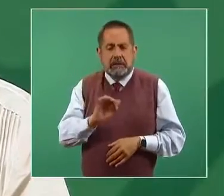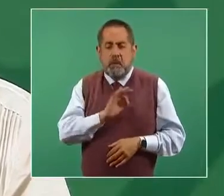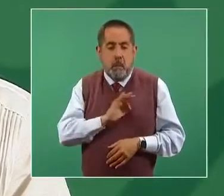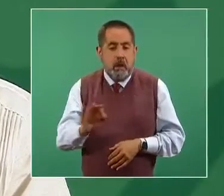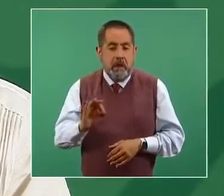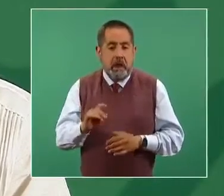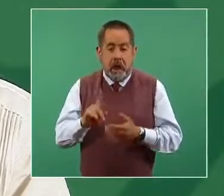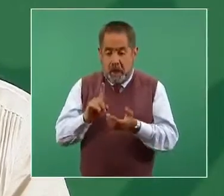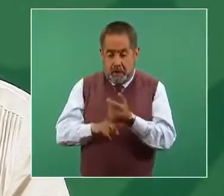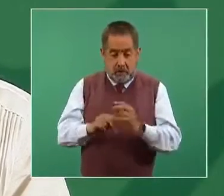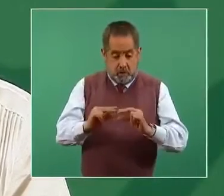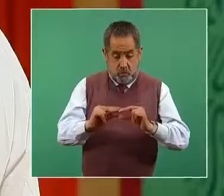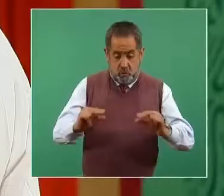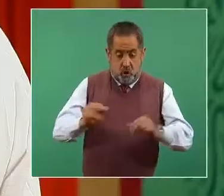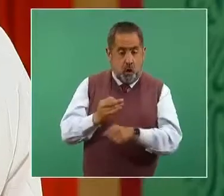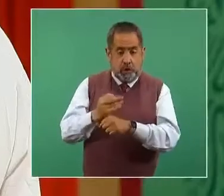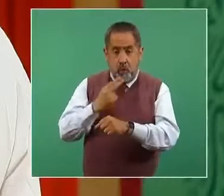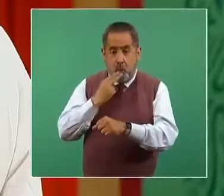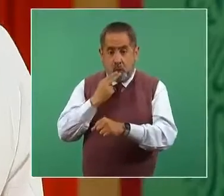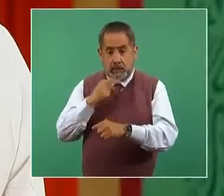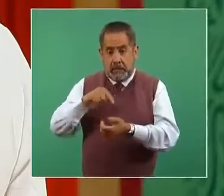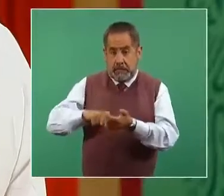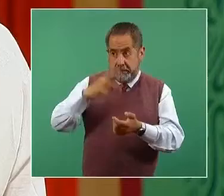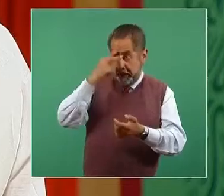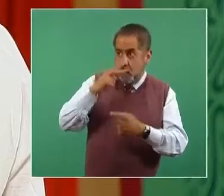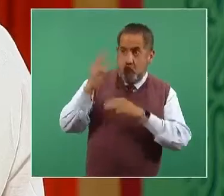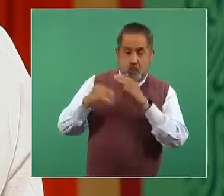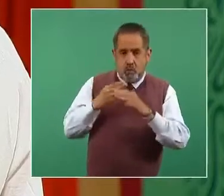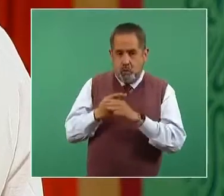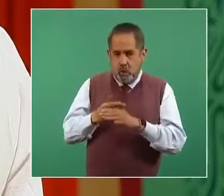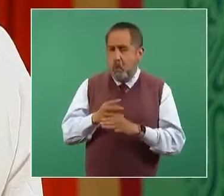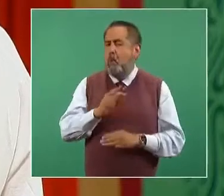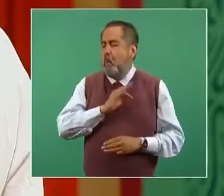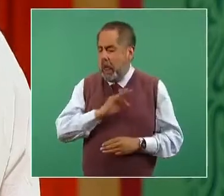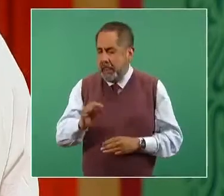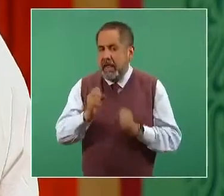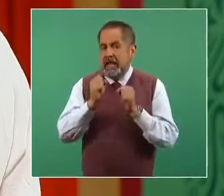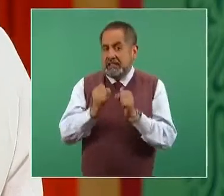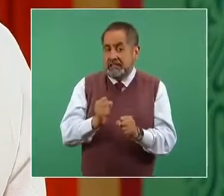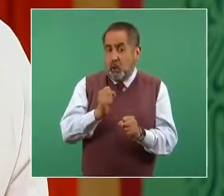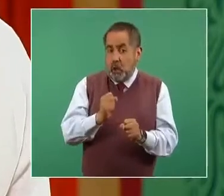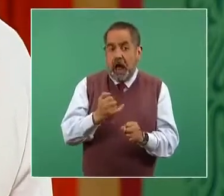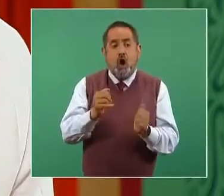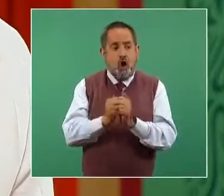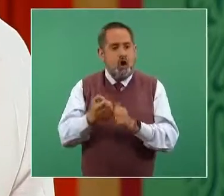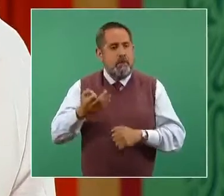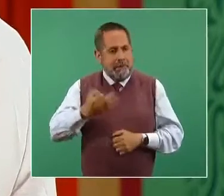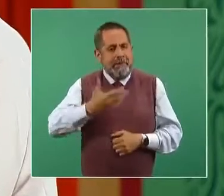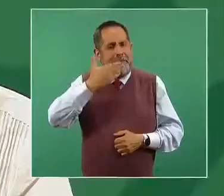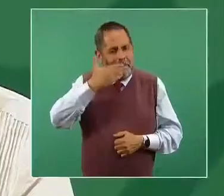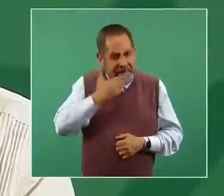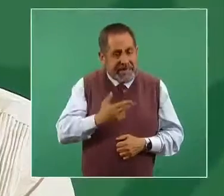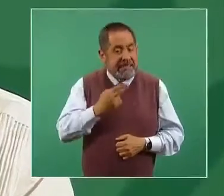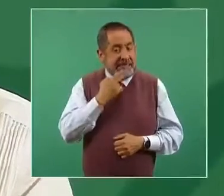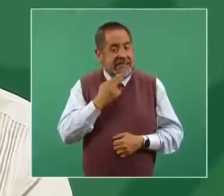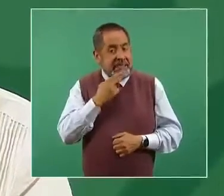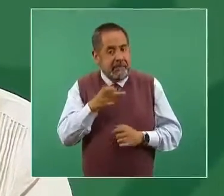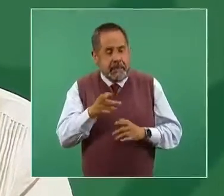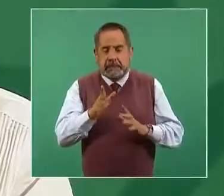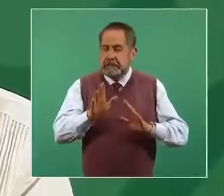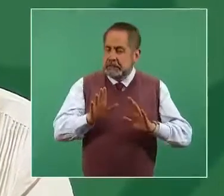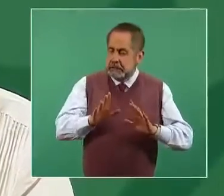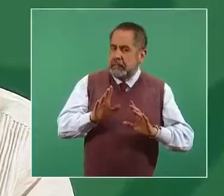las vacunas que hoy estamos usando en México y en el mundo sean seguras y eficaces también para las embarazadas. Entonces,